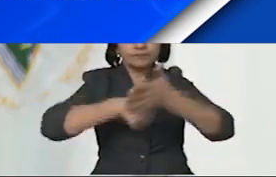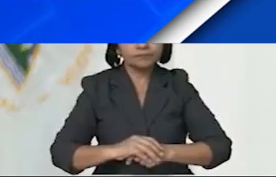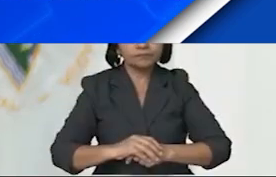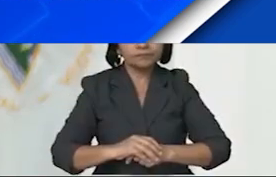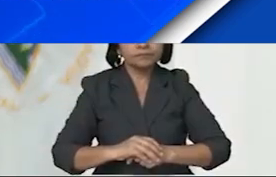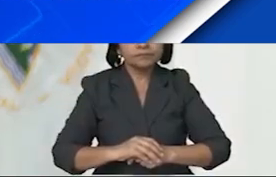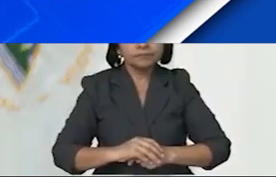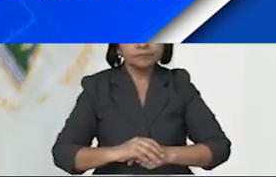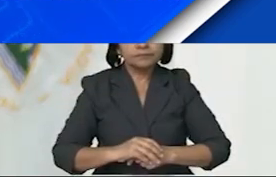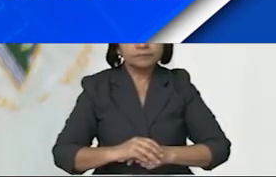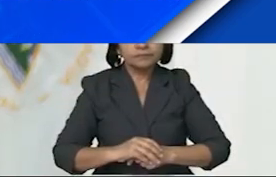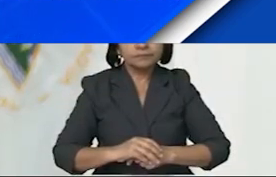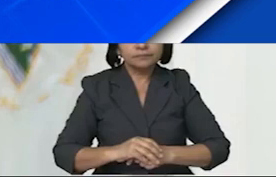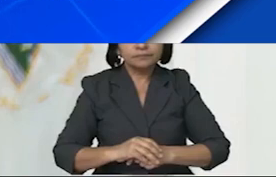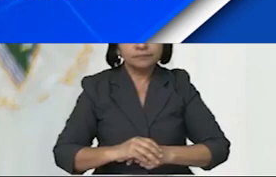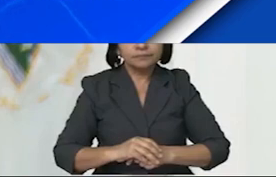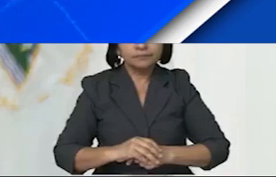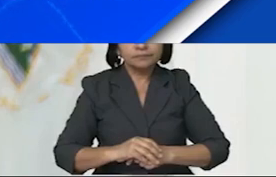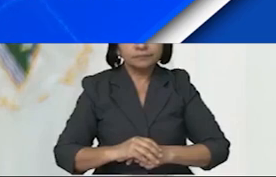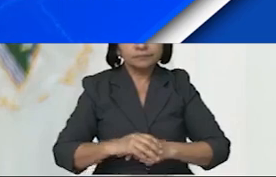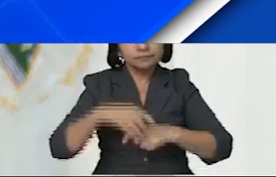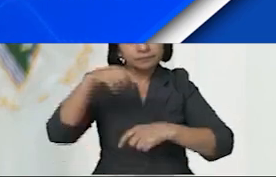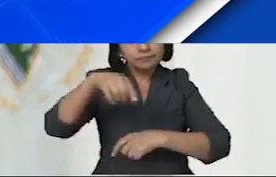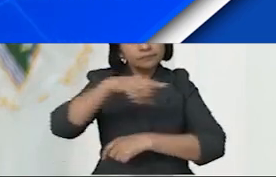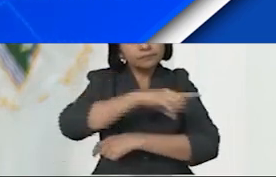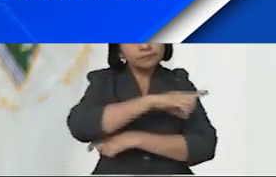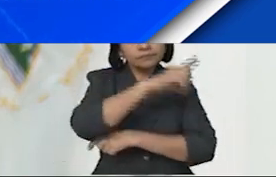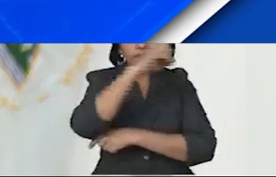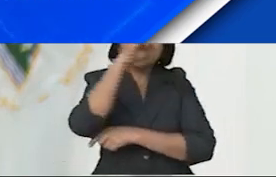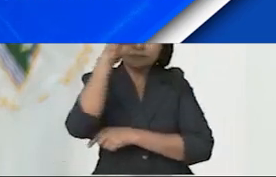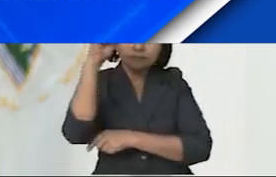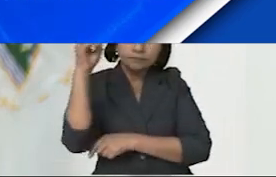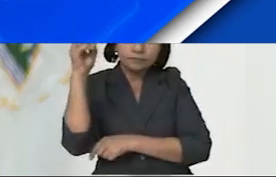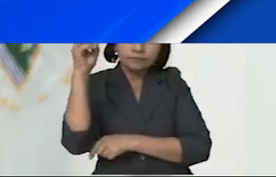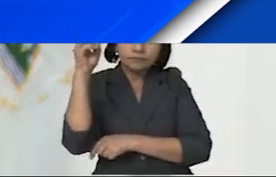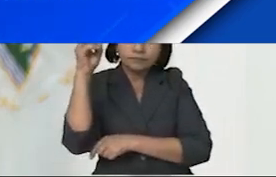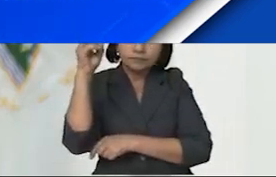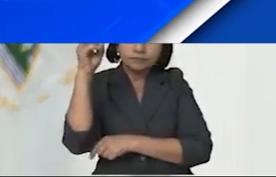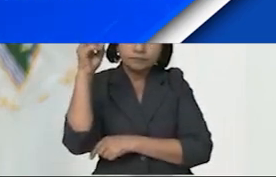revolución. El día de hoy